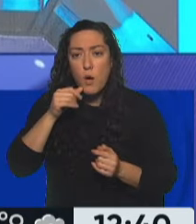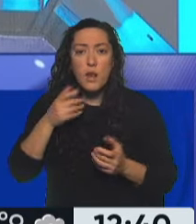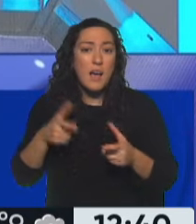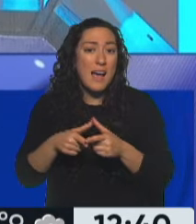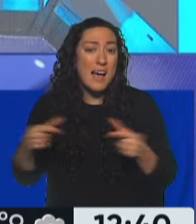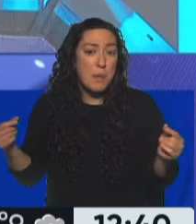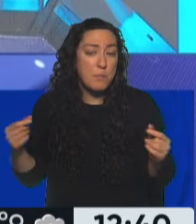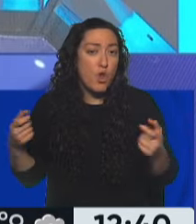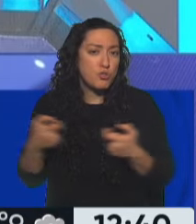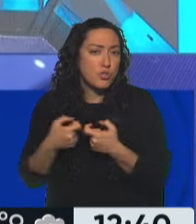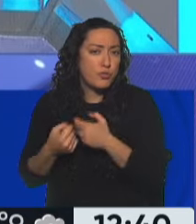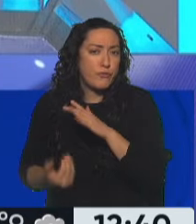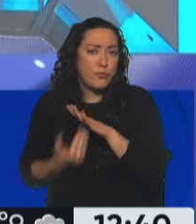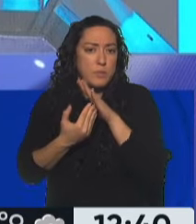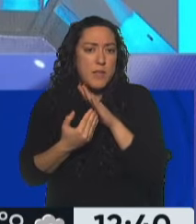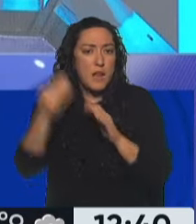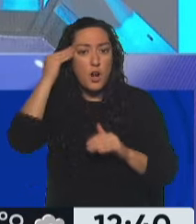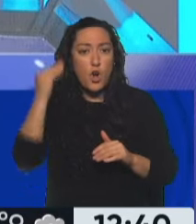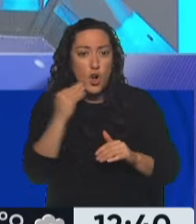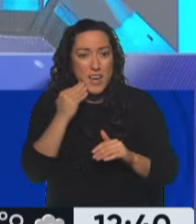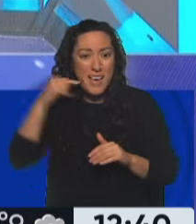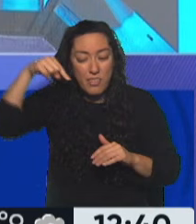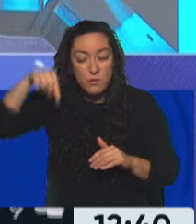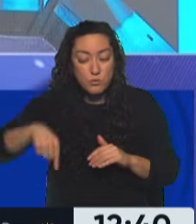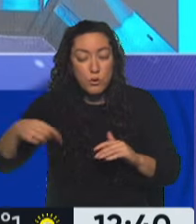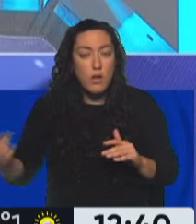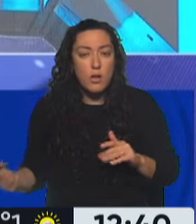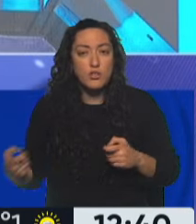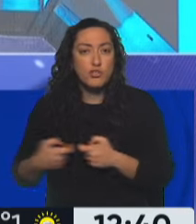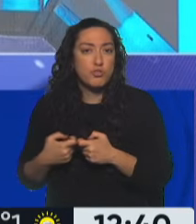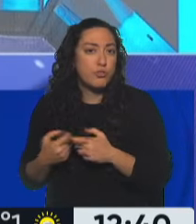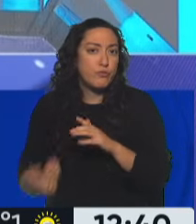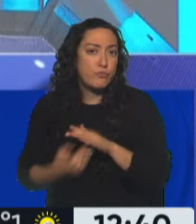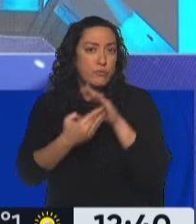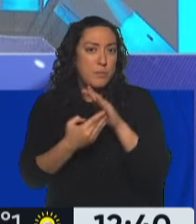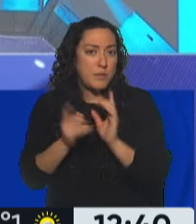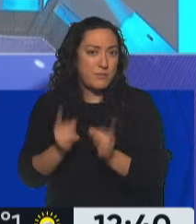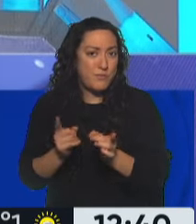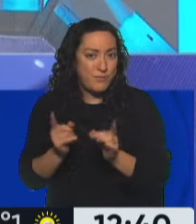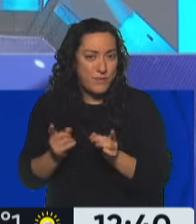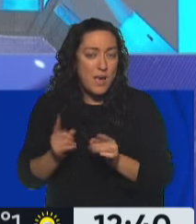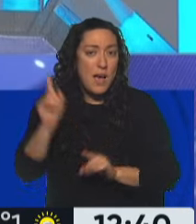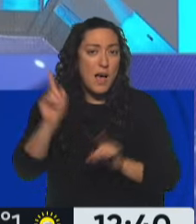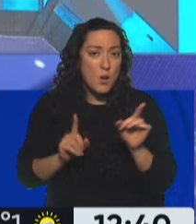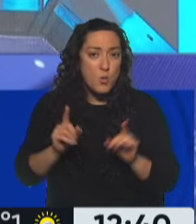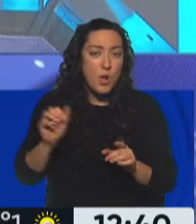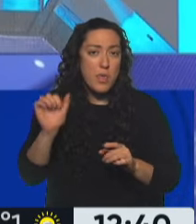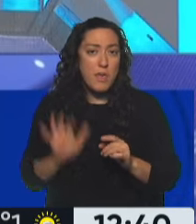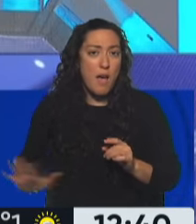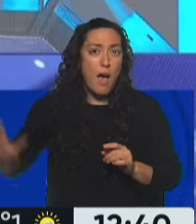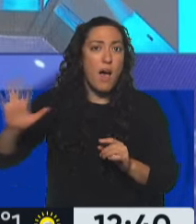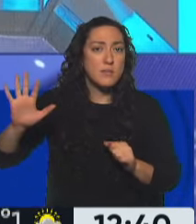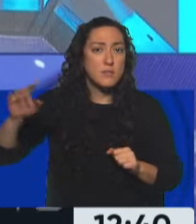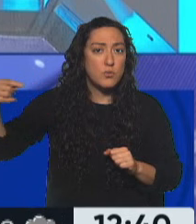siendo un aliado central, claro. Corea del Sur, sigue siendo un aliado fundamental, algunos países del sudeste de Asia.